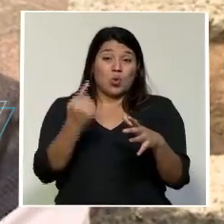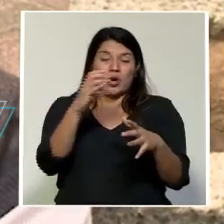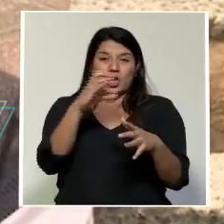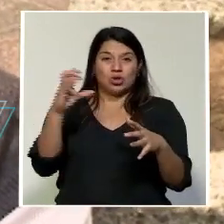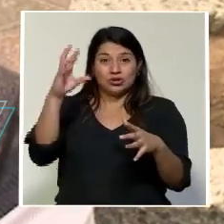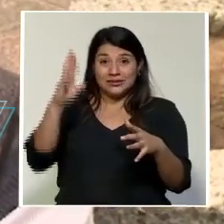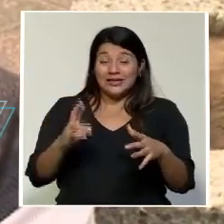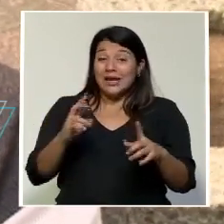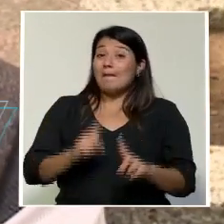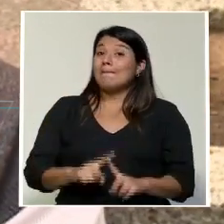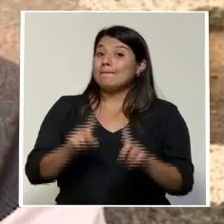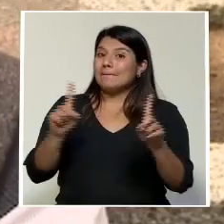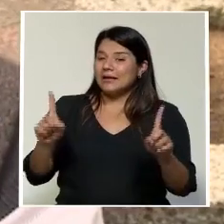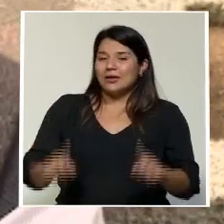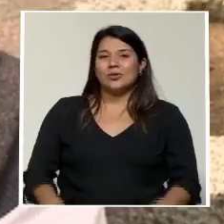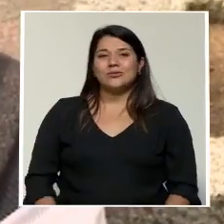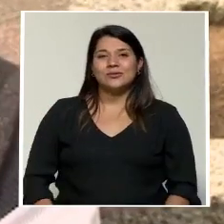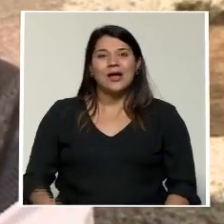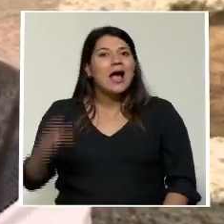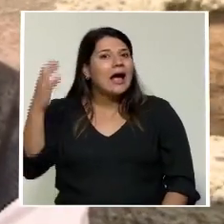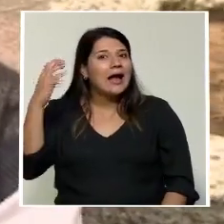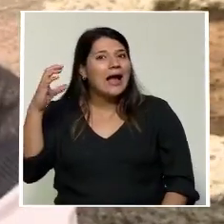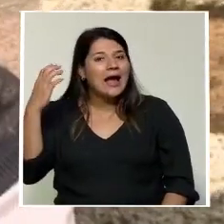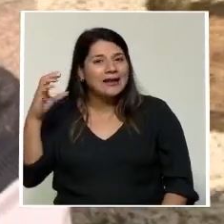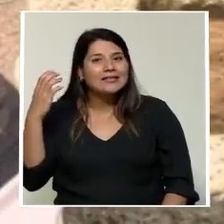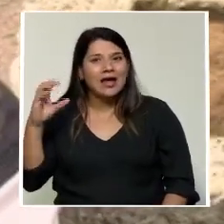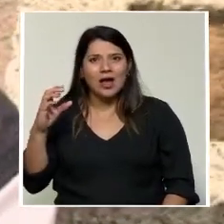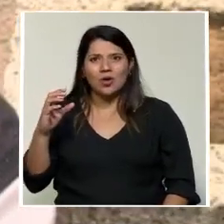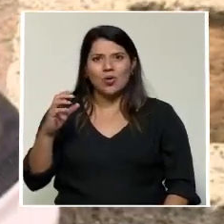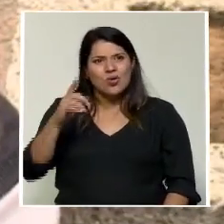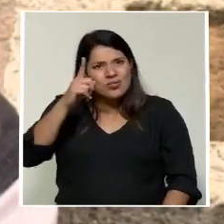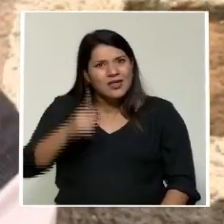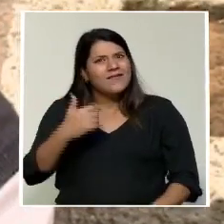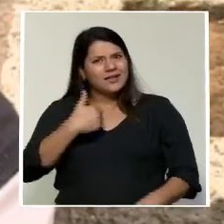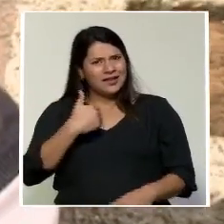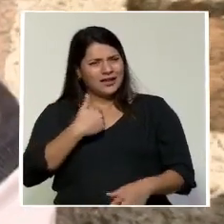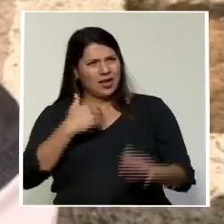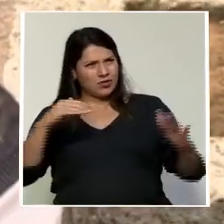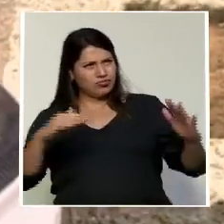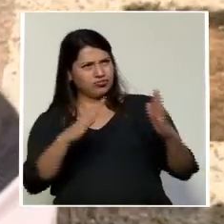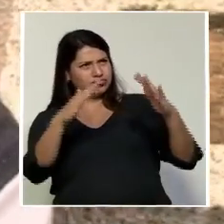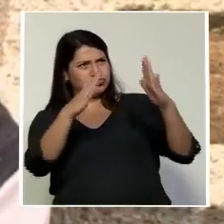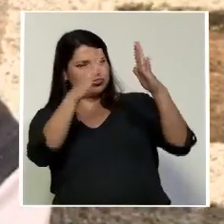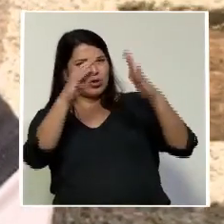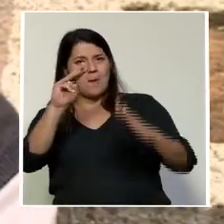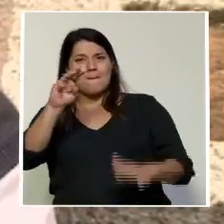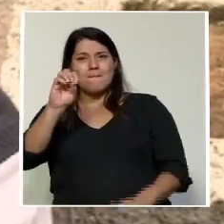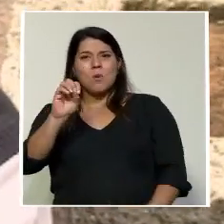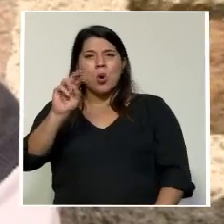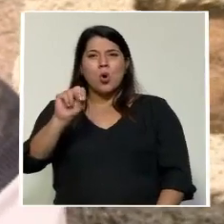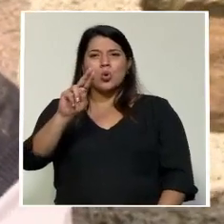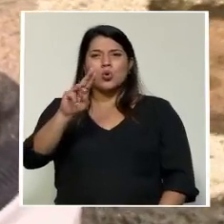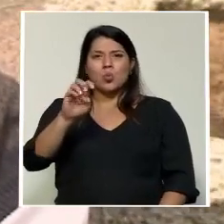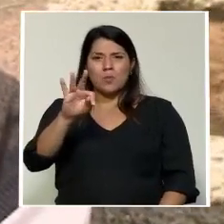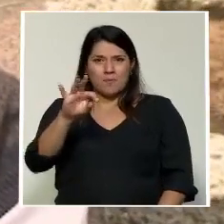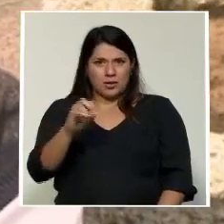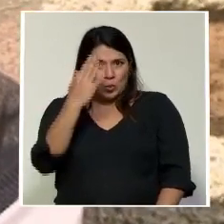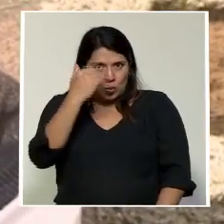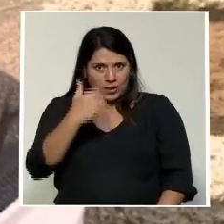Pero Cartago pues todavía merece un monumento porque tiene historia. Yo tengo